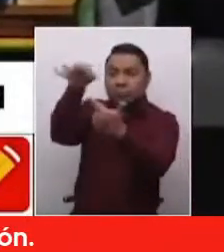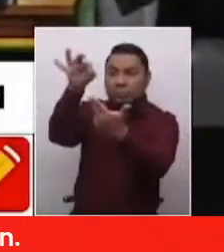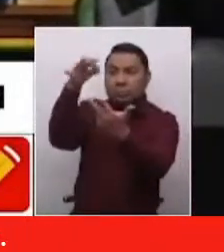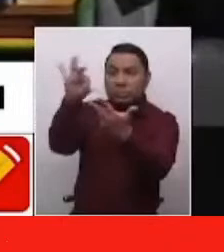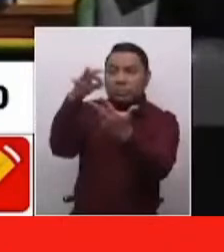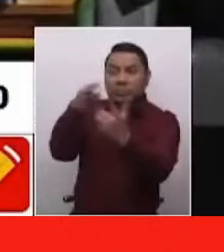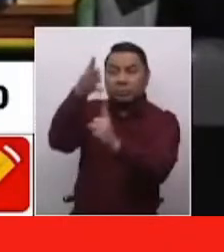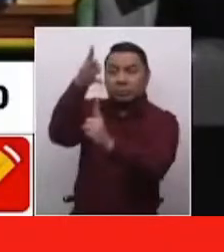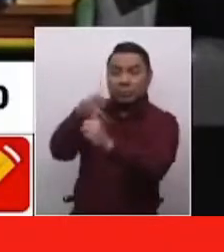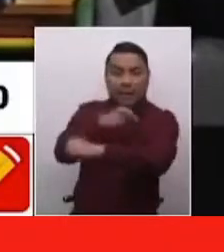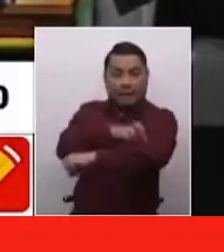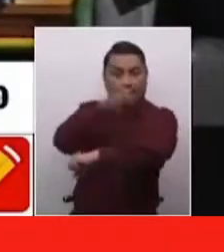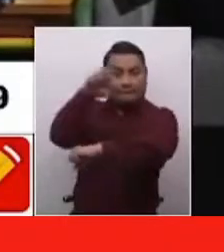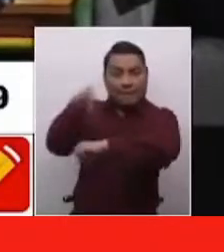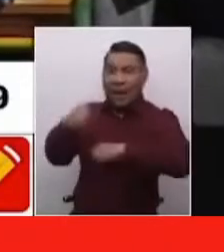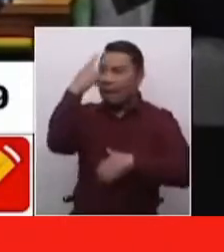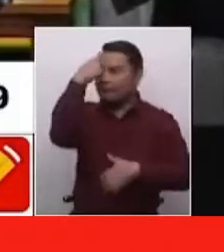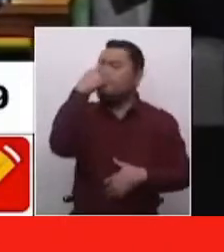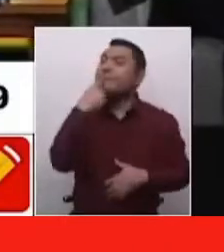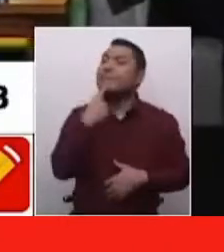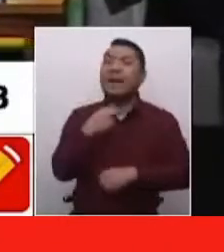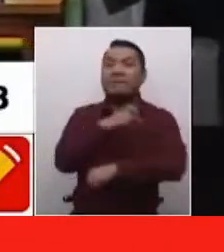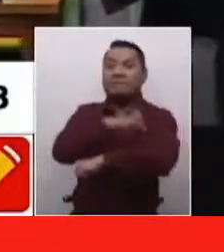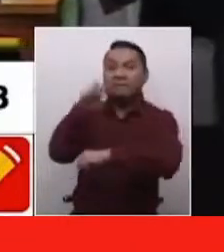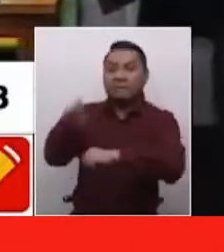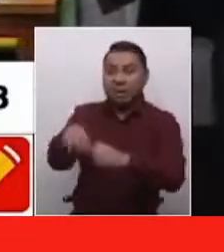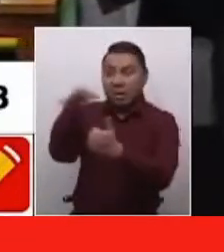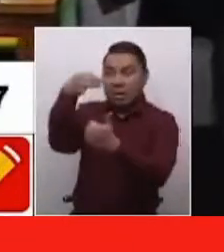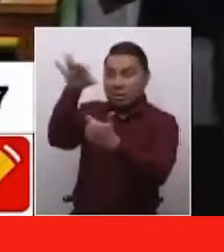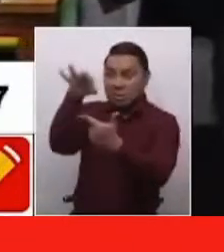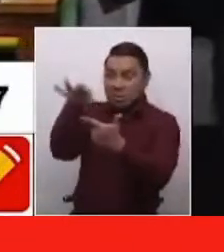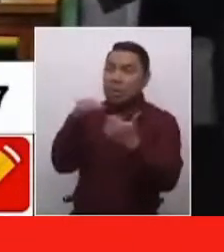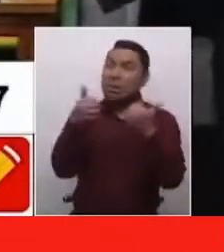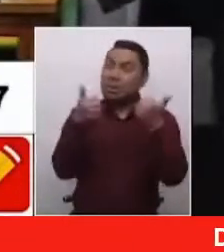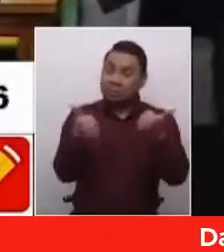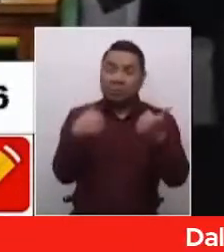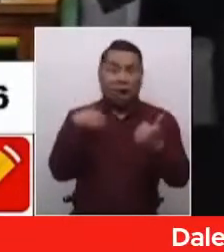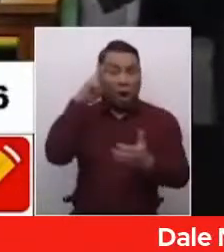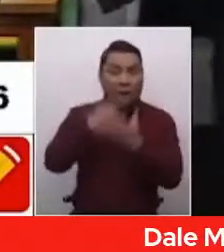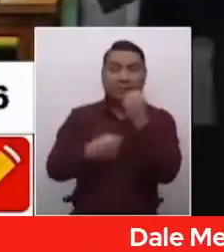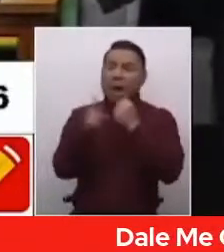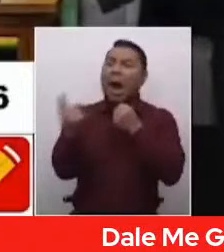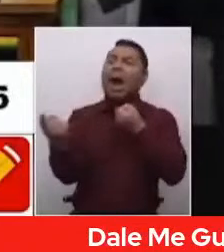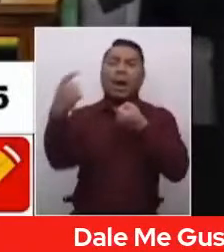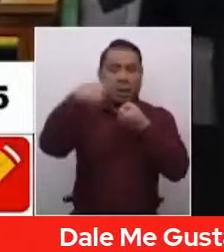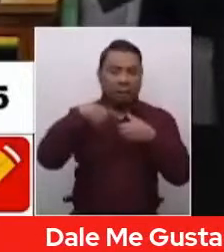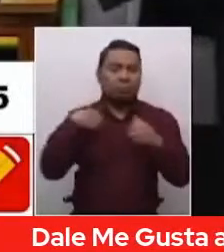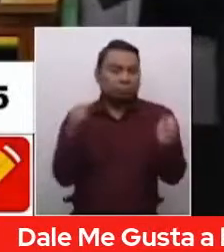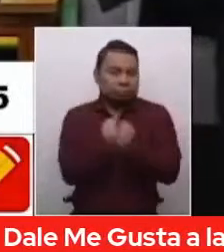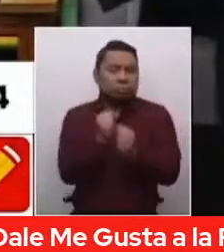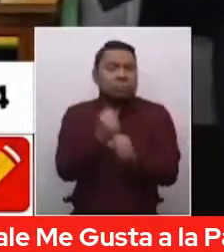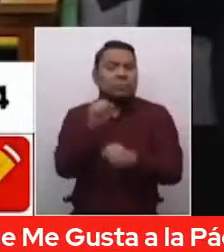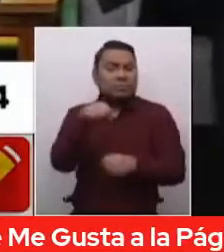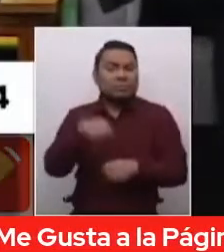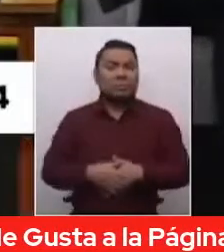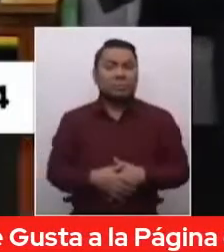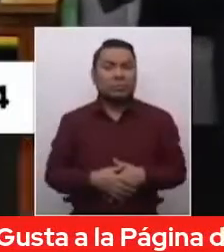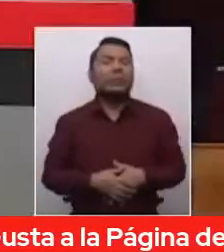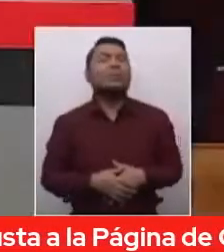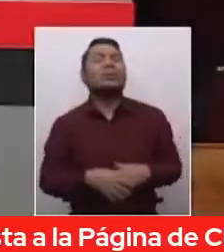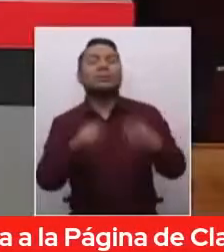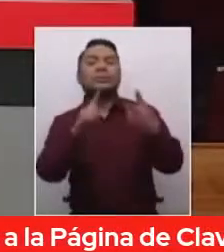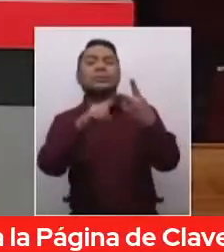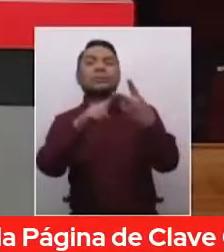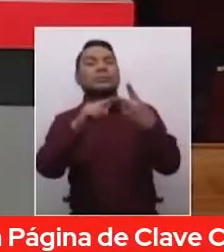con el perfil profesional que requiere para dicha función, ¿no? La siguiente